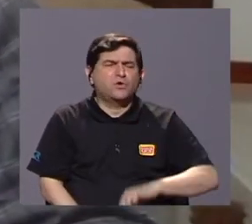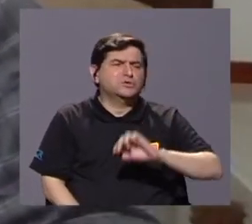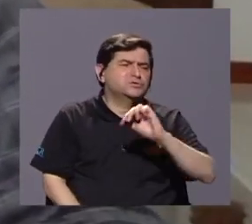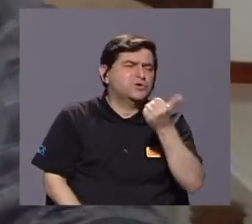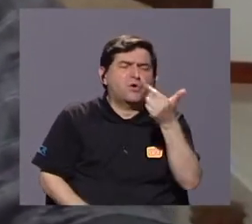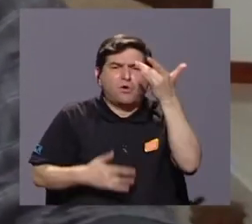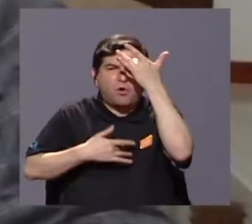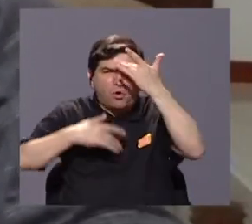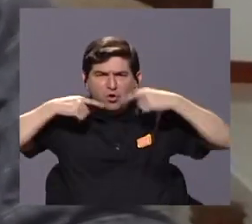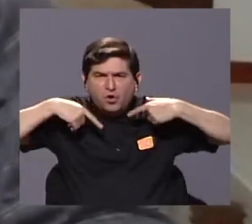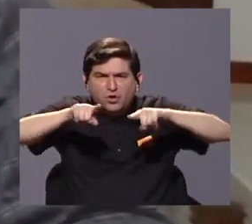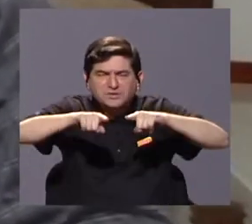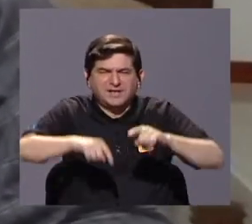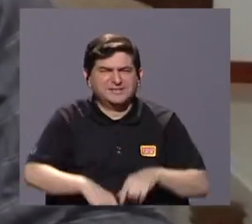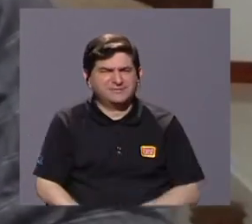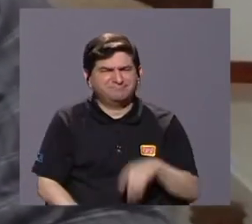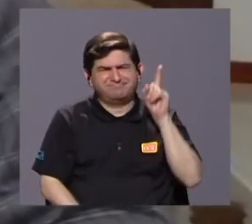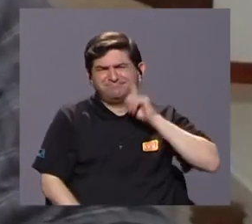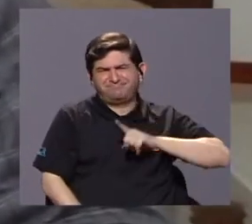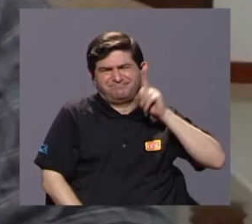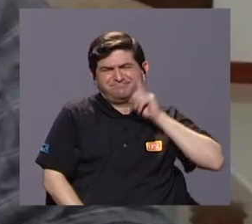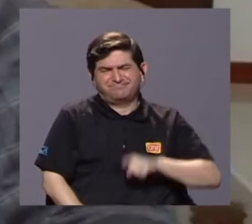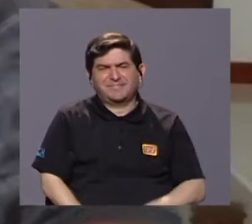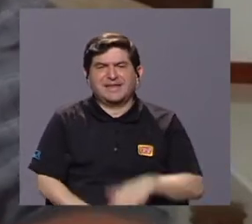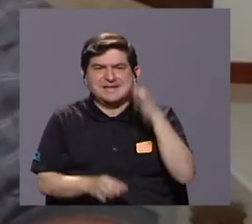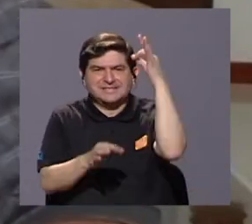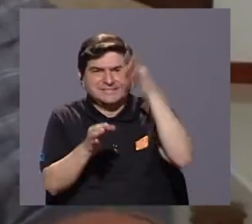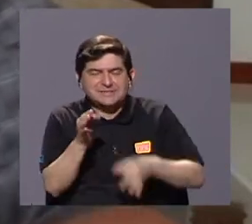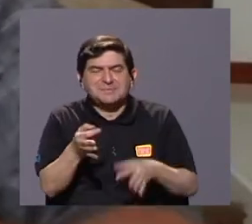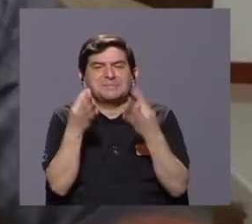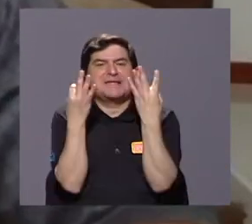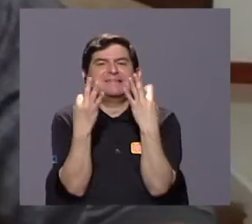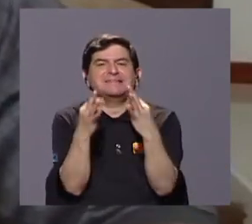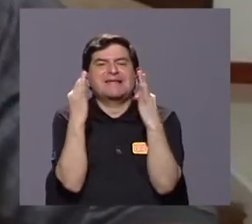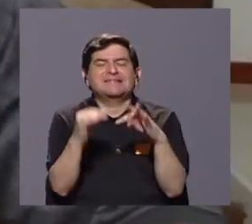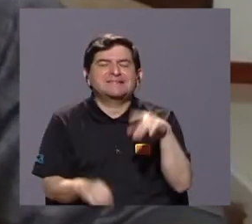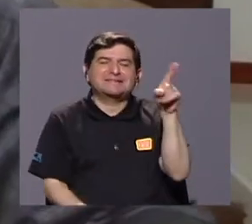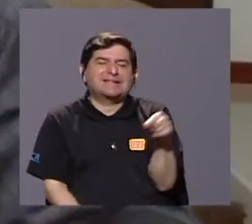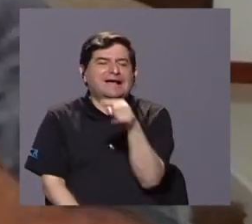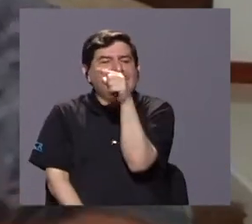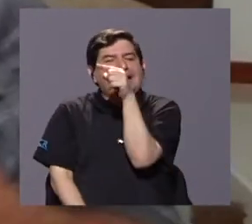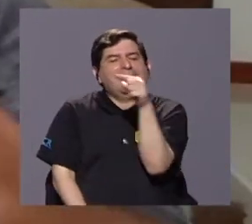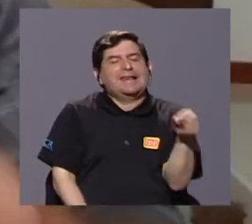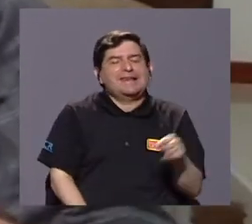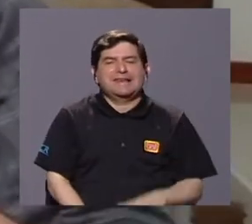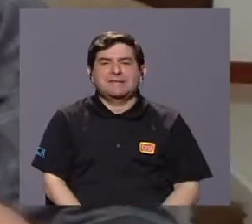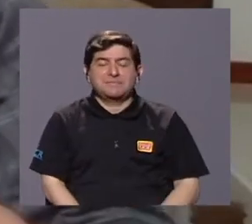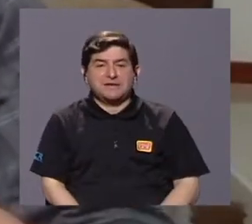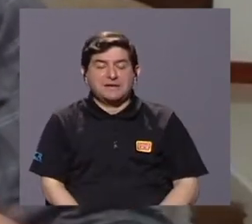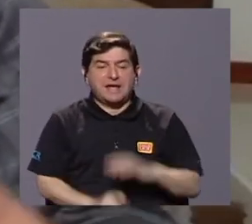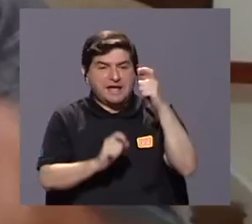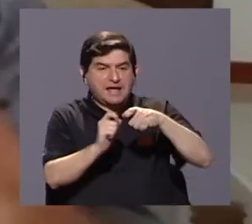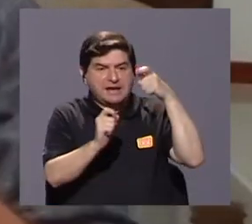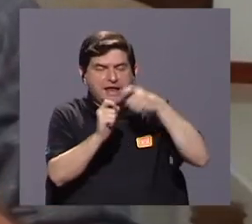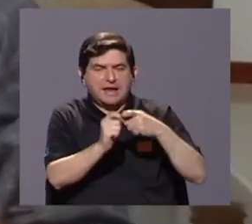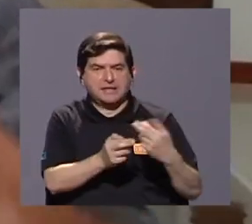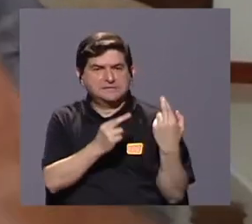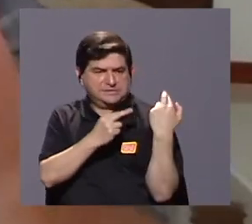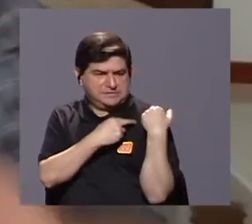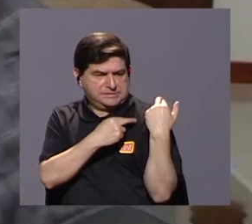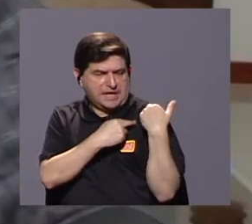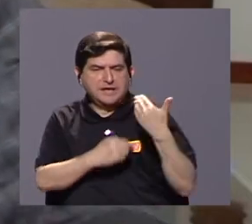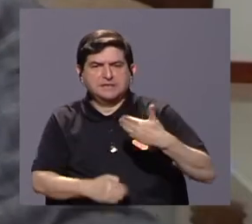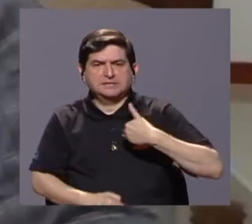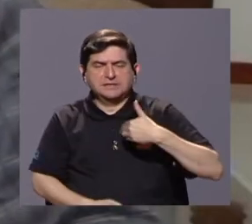comorbilidades, es muy falaz y es simplemente intentar quitarle el peso específico que tiene